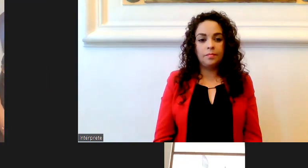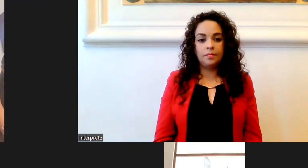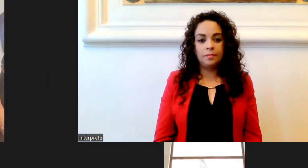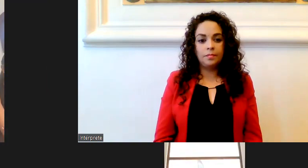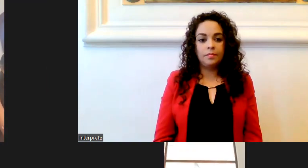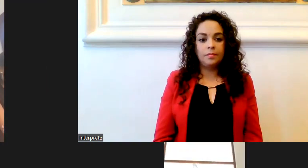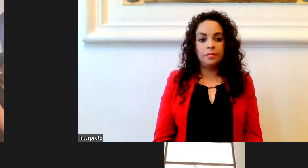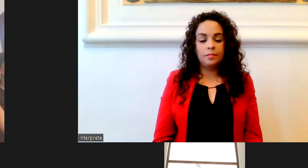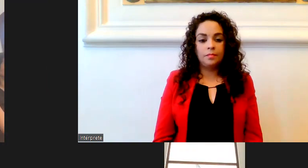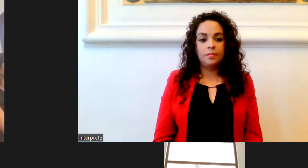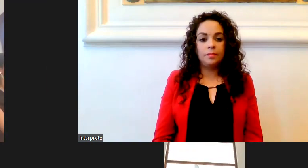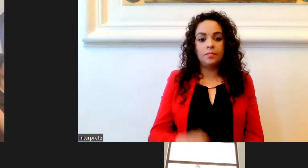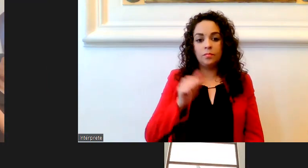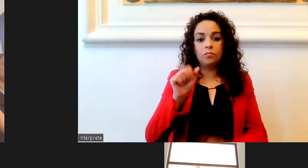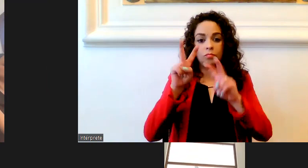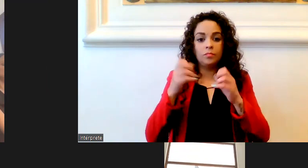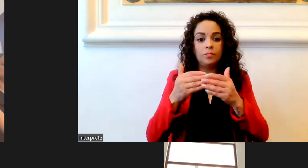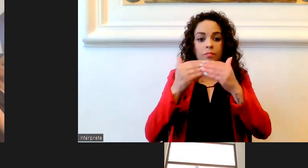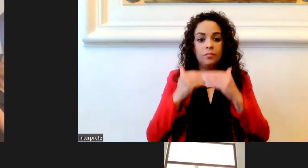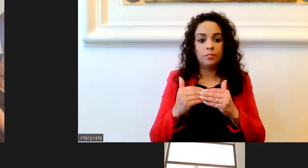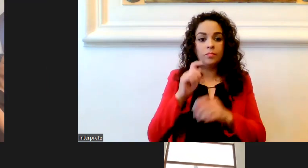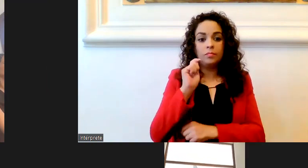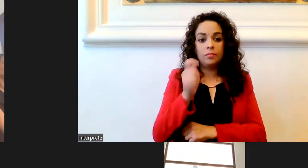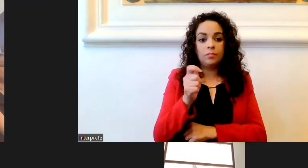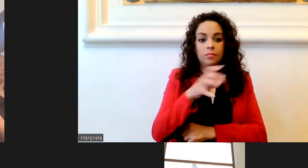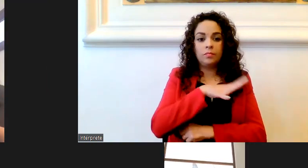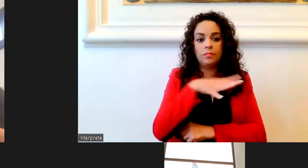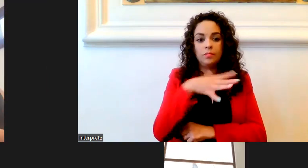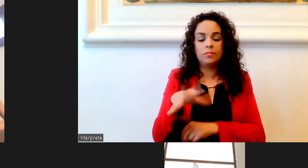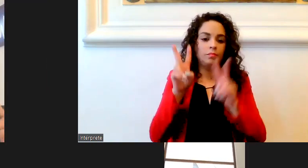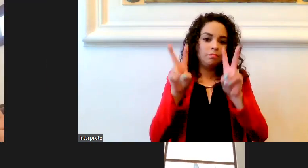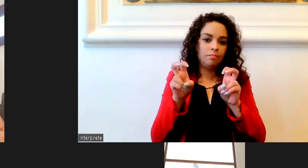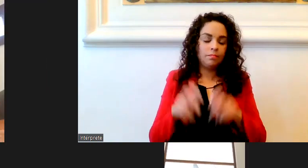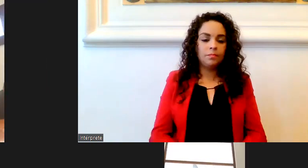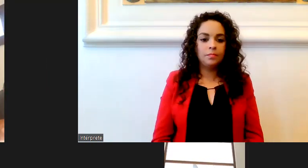Vicecoordinadora, el siguiente numeral del orden del día son los asuntos generales.